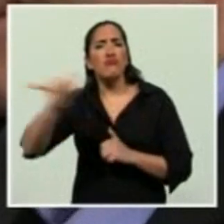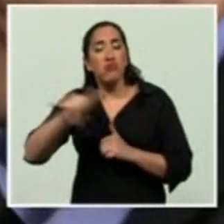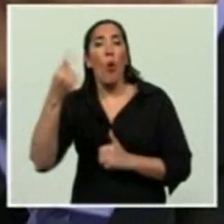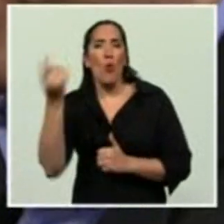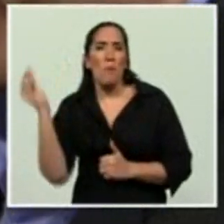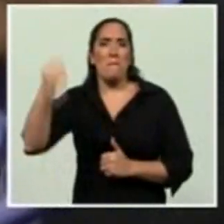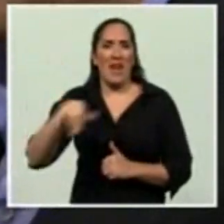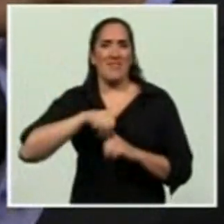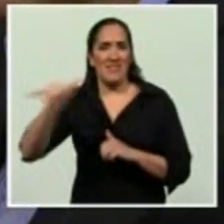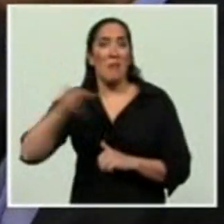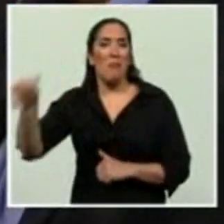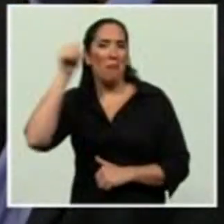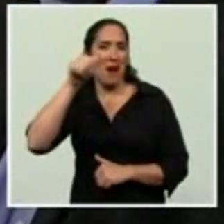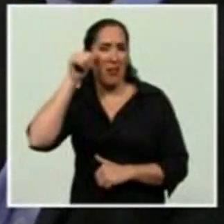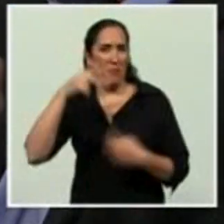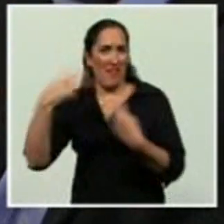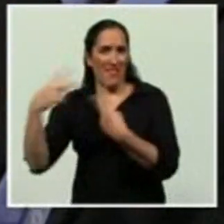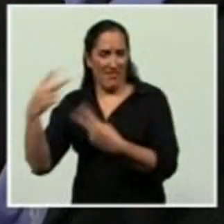plata en la que